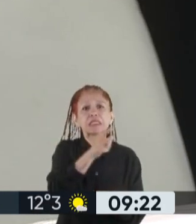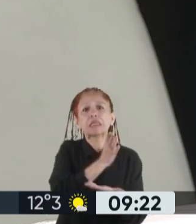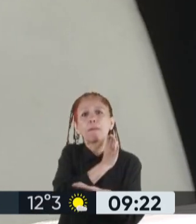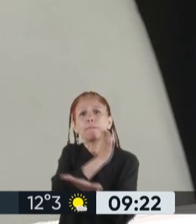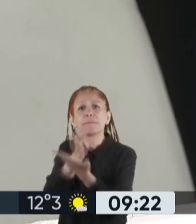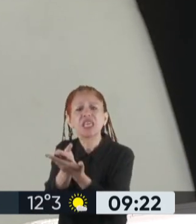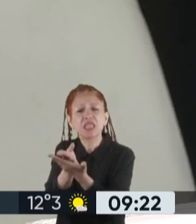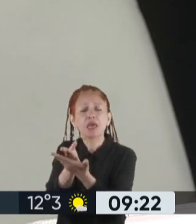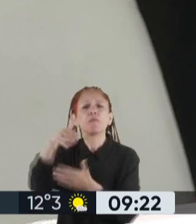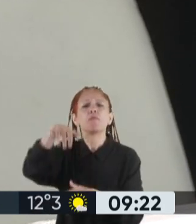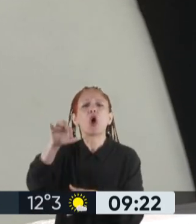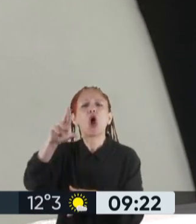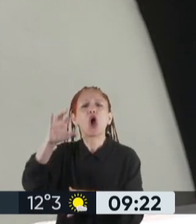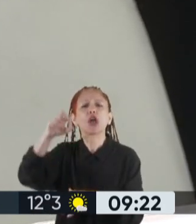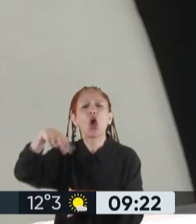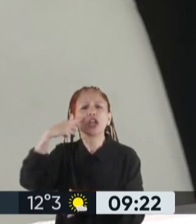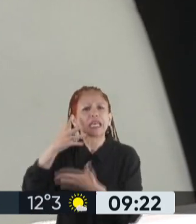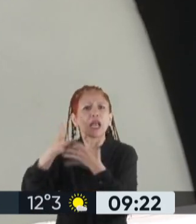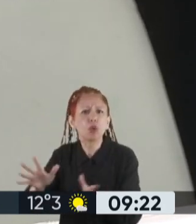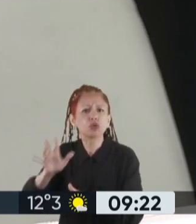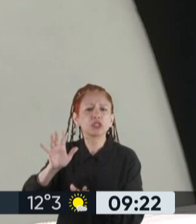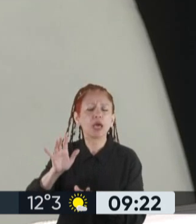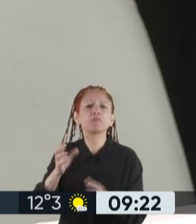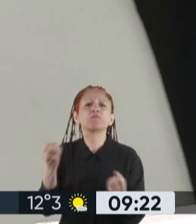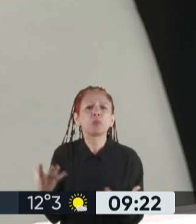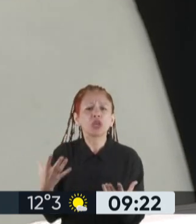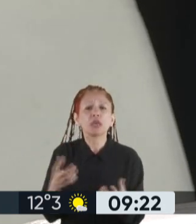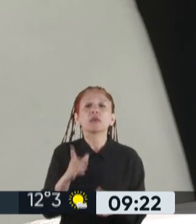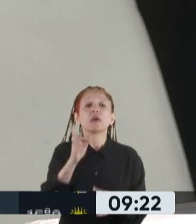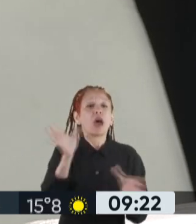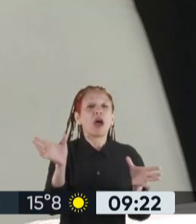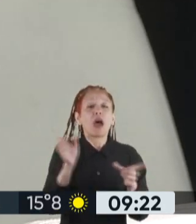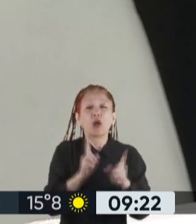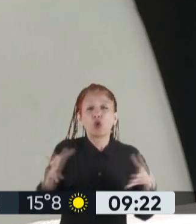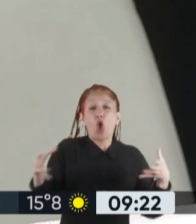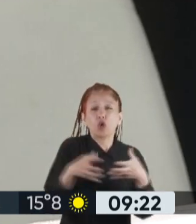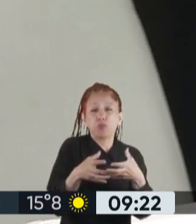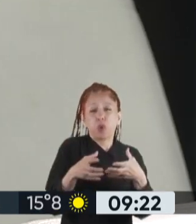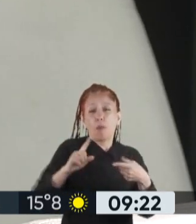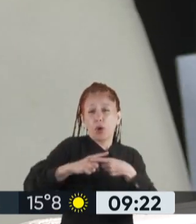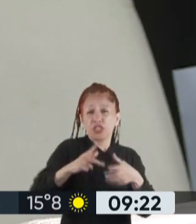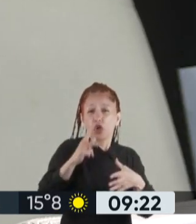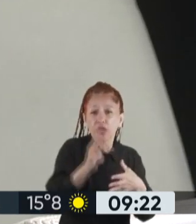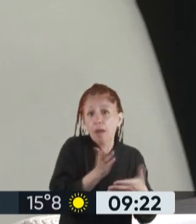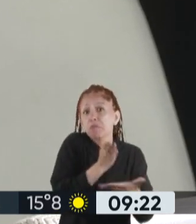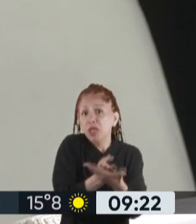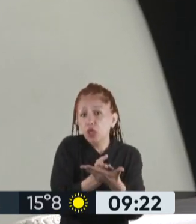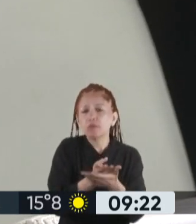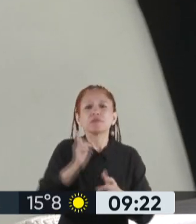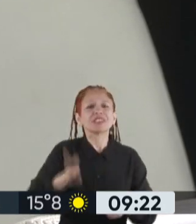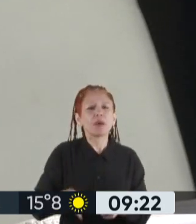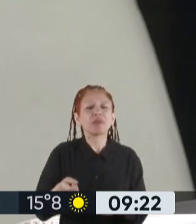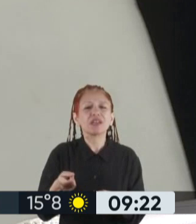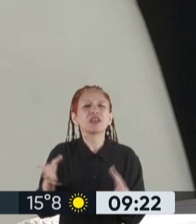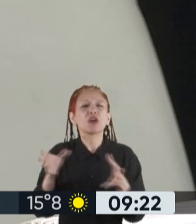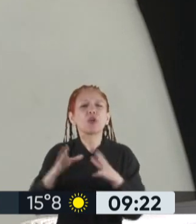ministro Claudio Moroni, teniendo en cuenta que sectores del kirchnerismo así han pedido, y la gente de deportes me pide que